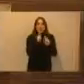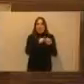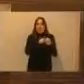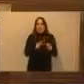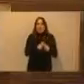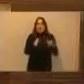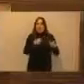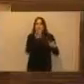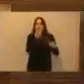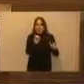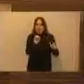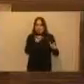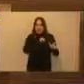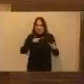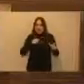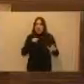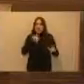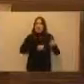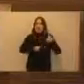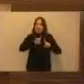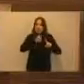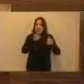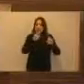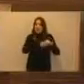plazas privadas, en una polémica concesión, por cierto, que estuvo paralizada